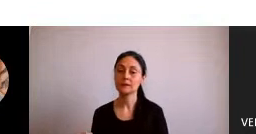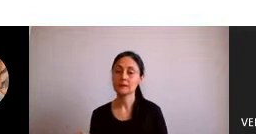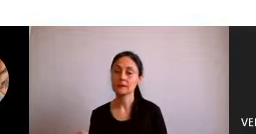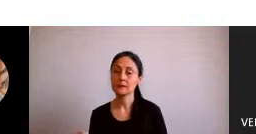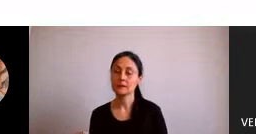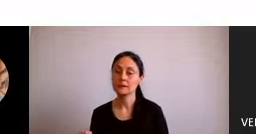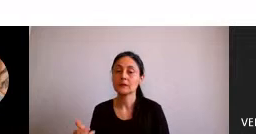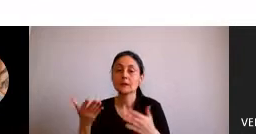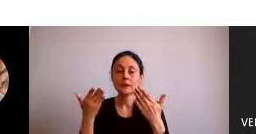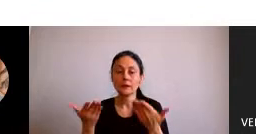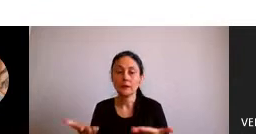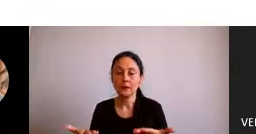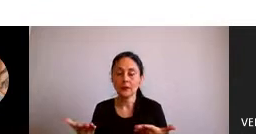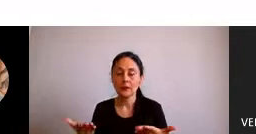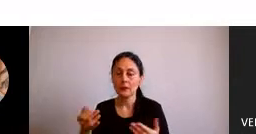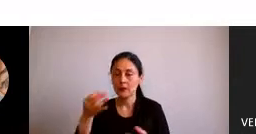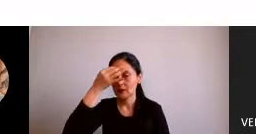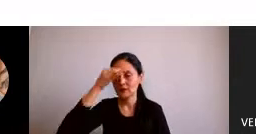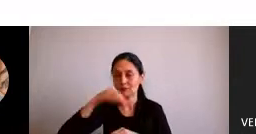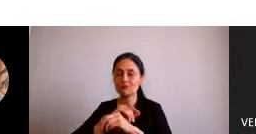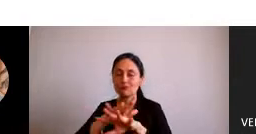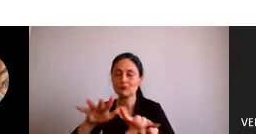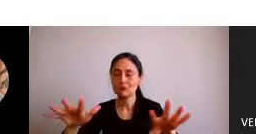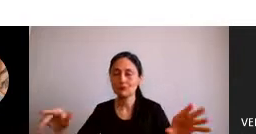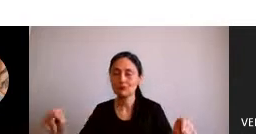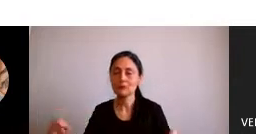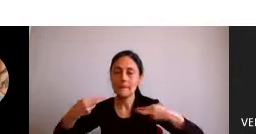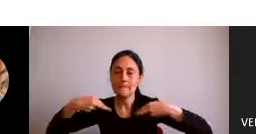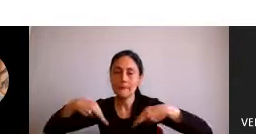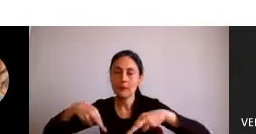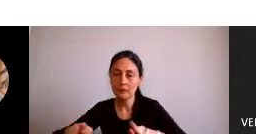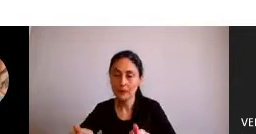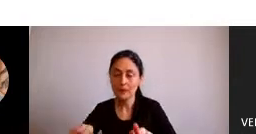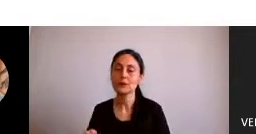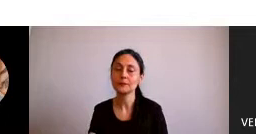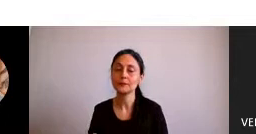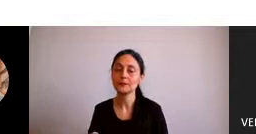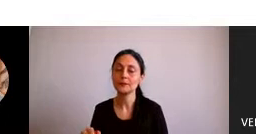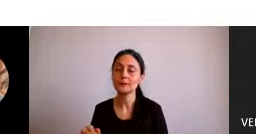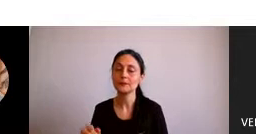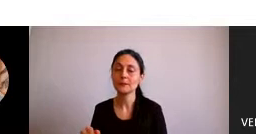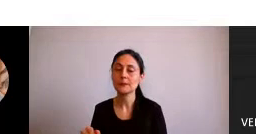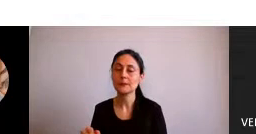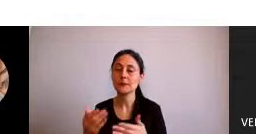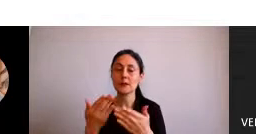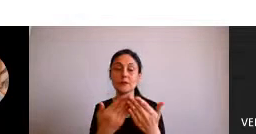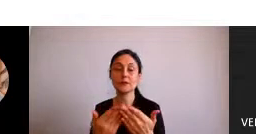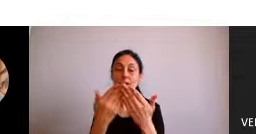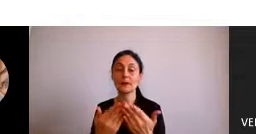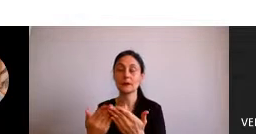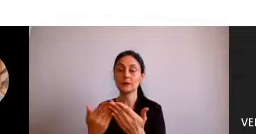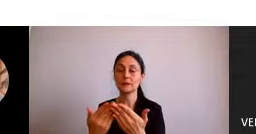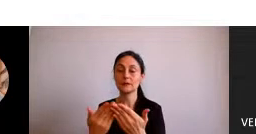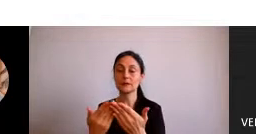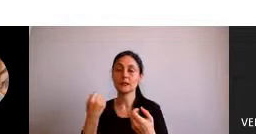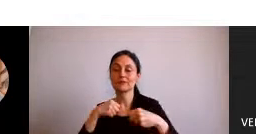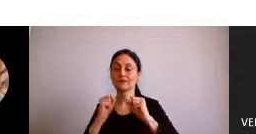la pandemia nos ha permitido hacer estudios desde del estrés de un docente detrás de un